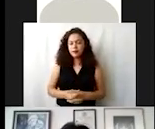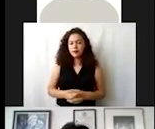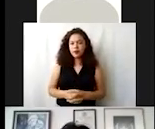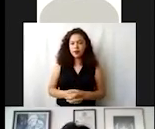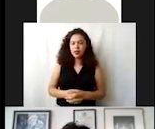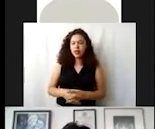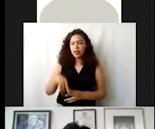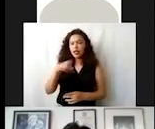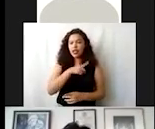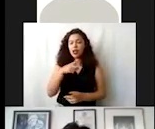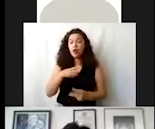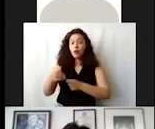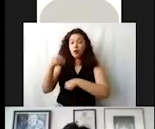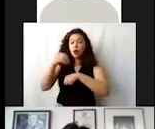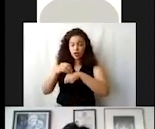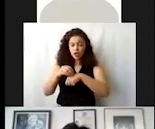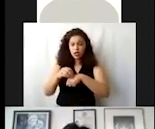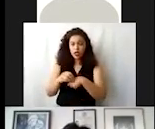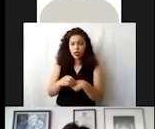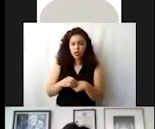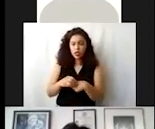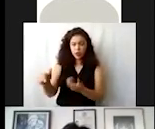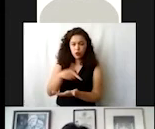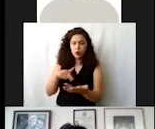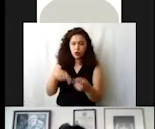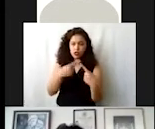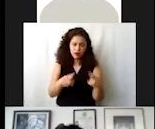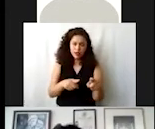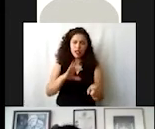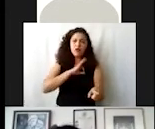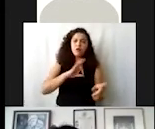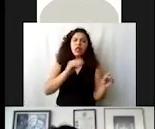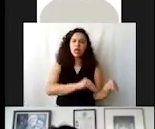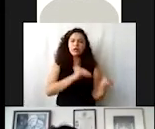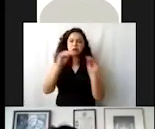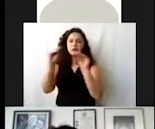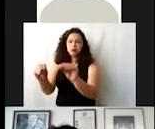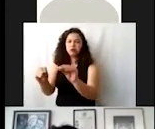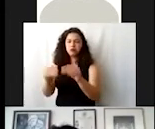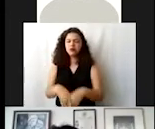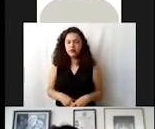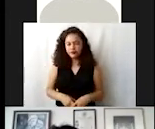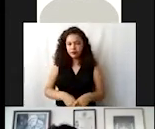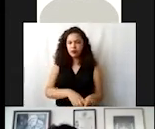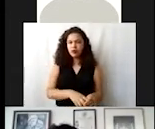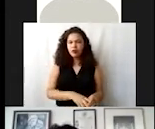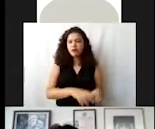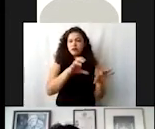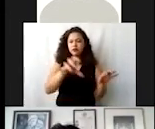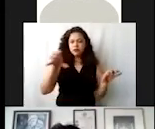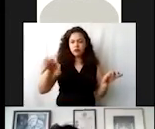señalar el domicilio, si es un domicilio distinto, se puede llevar. Las sucursales, desde luego, tienen que